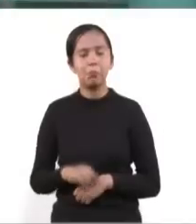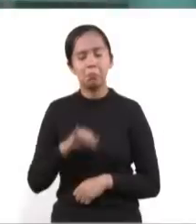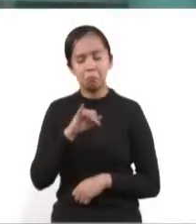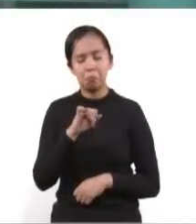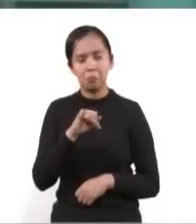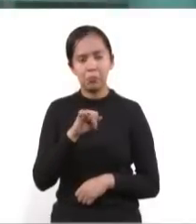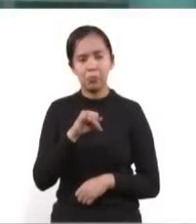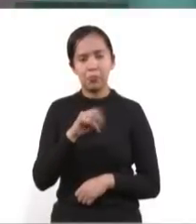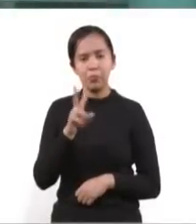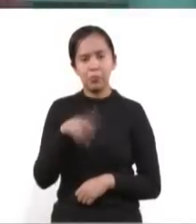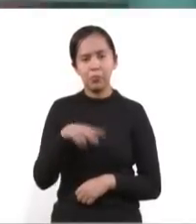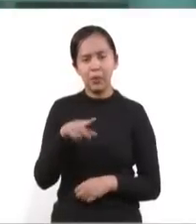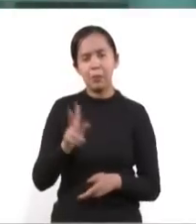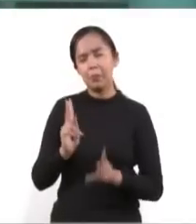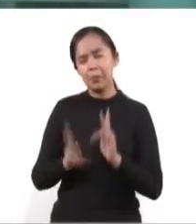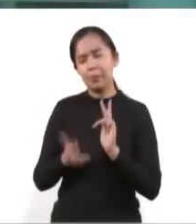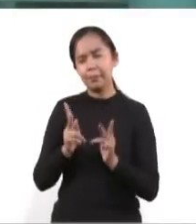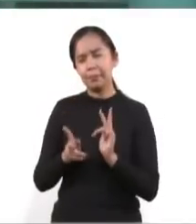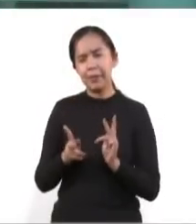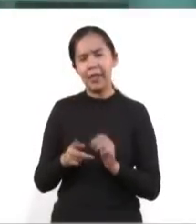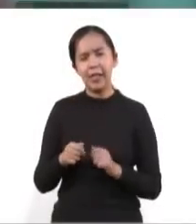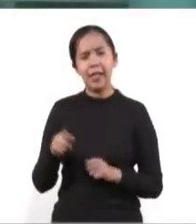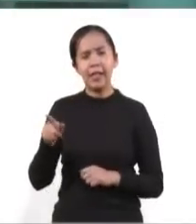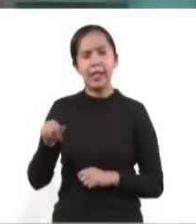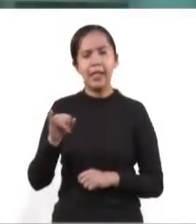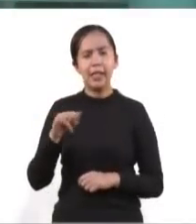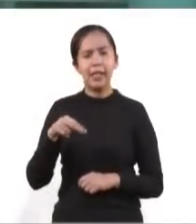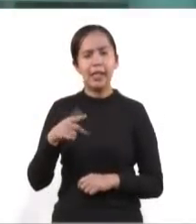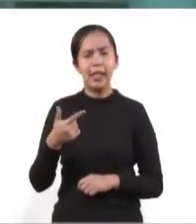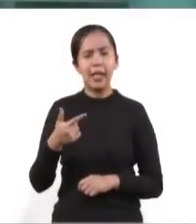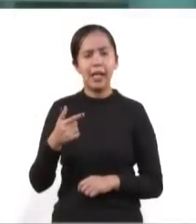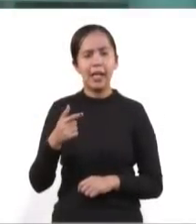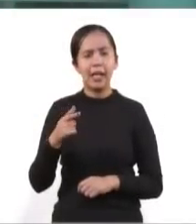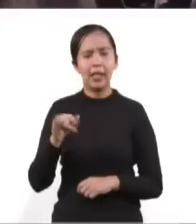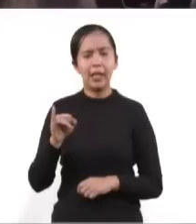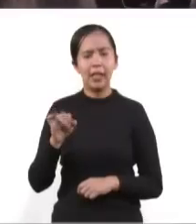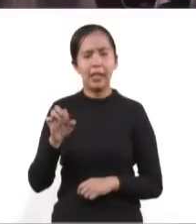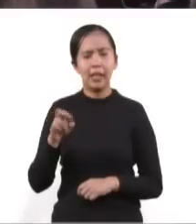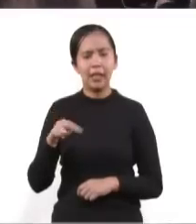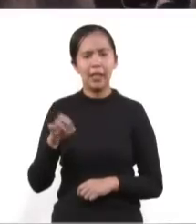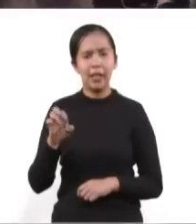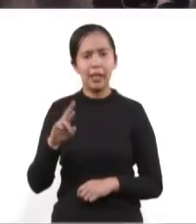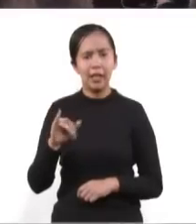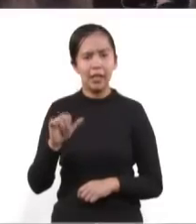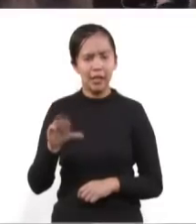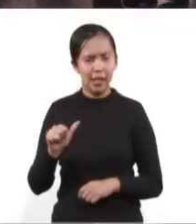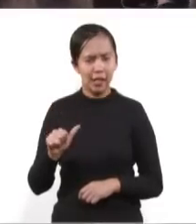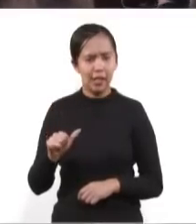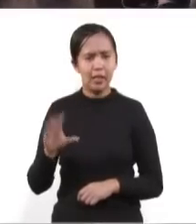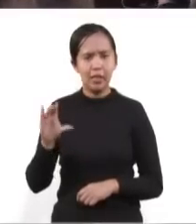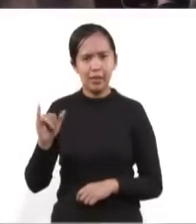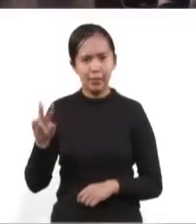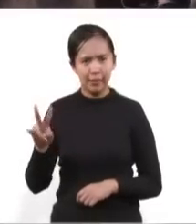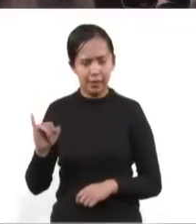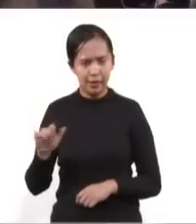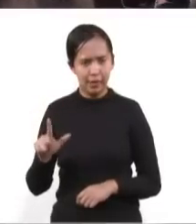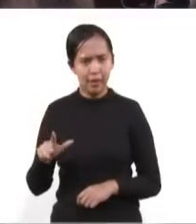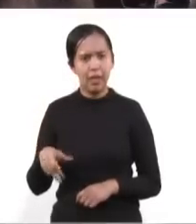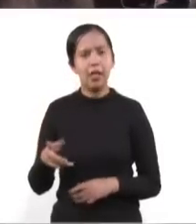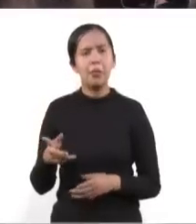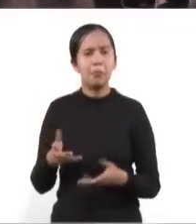platicamos, la ingeniería civil, bueno, la hicieron los mexicanos, las empresas mexicanas, pero la